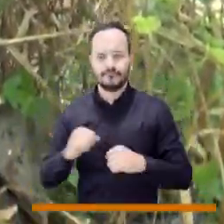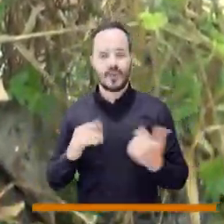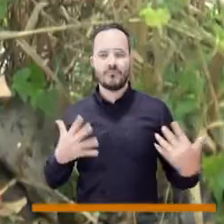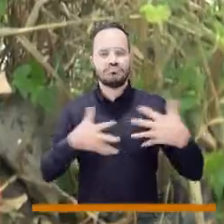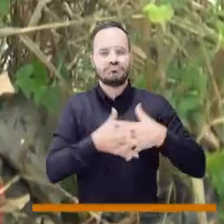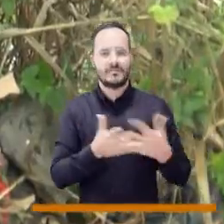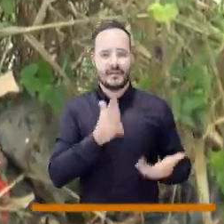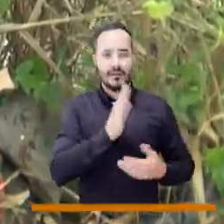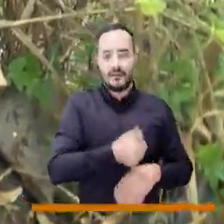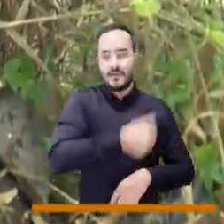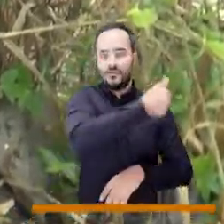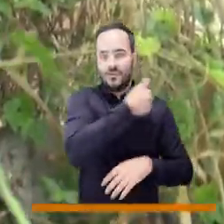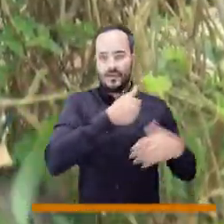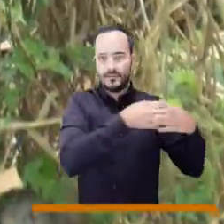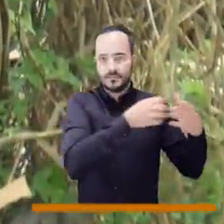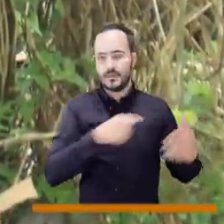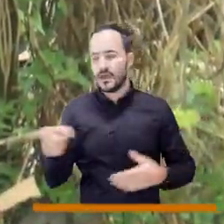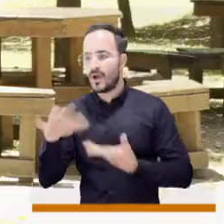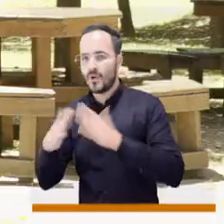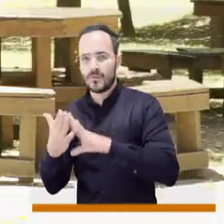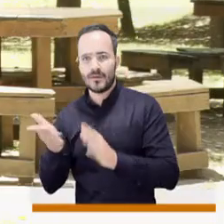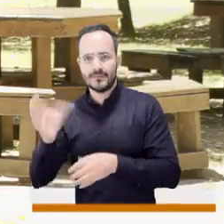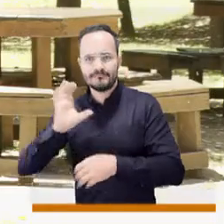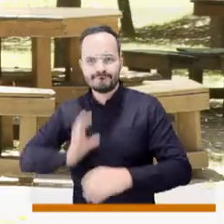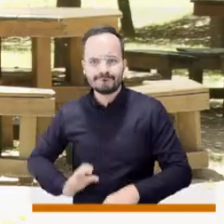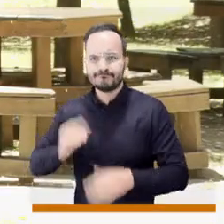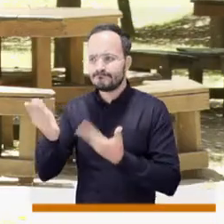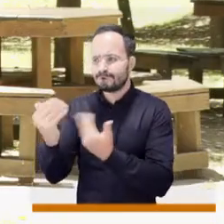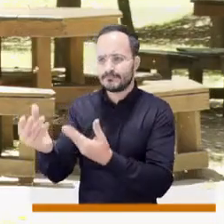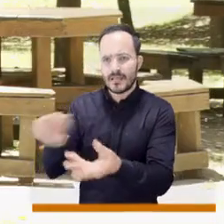donde la corporación se integra con las autoridades y la